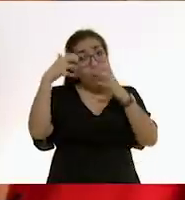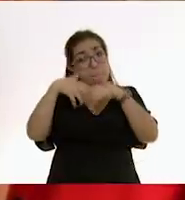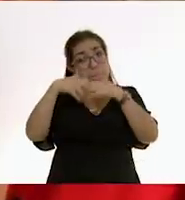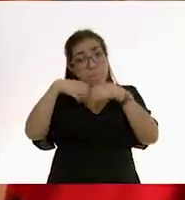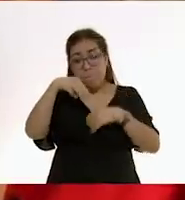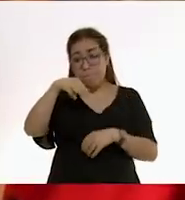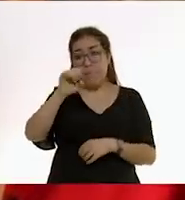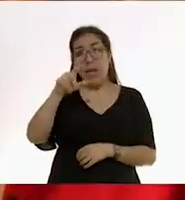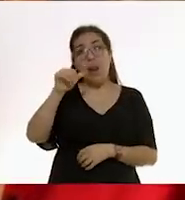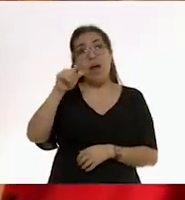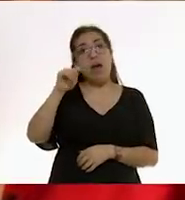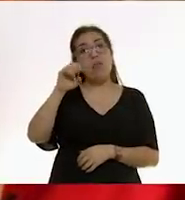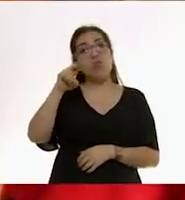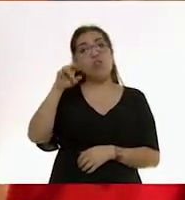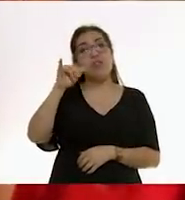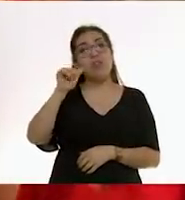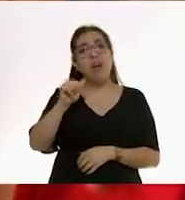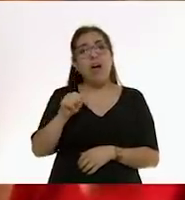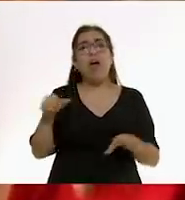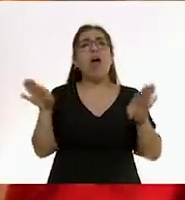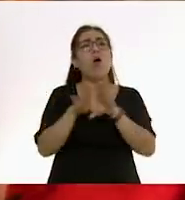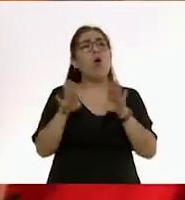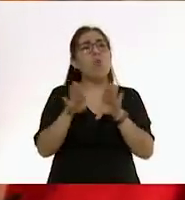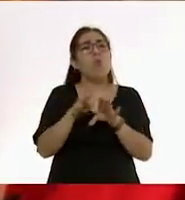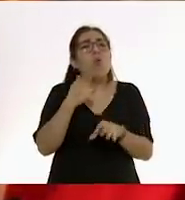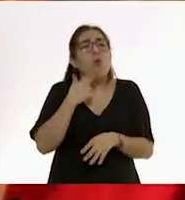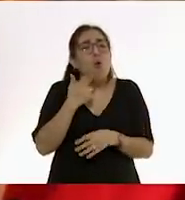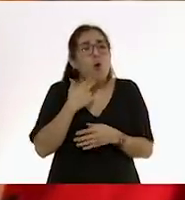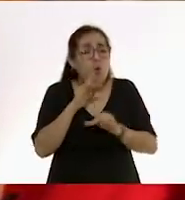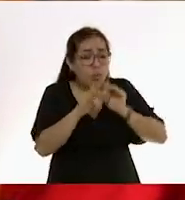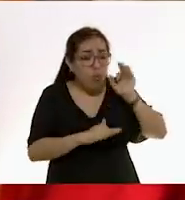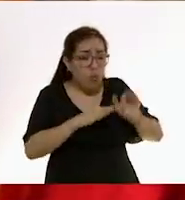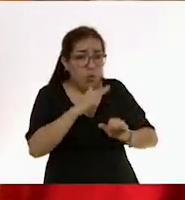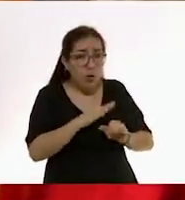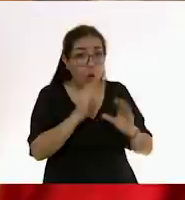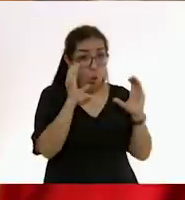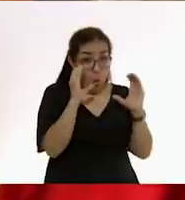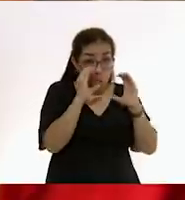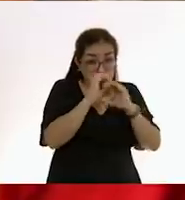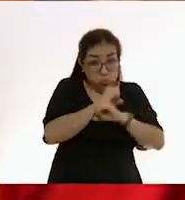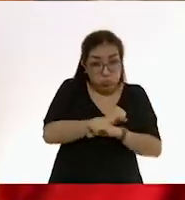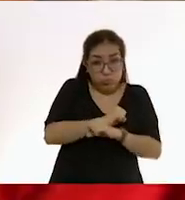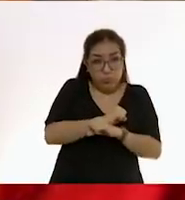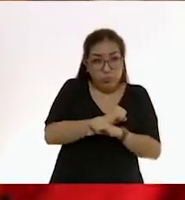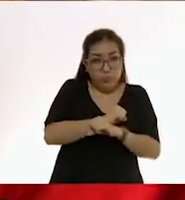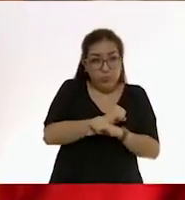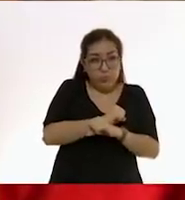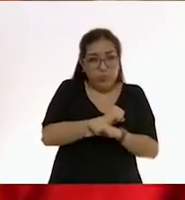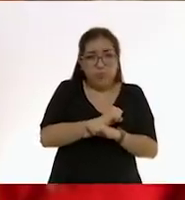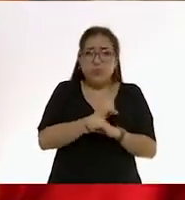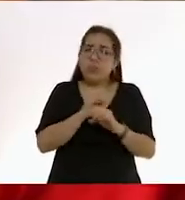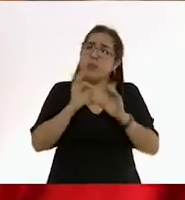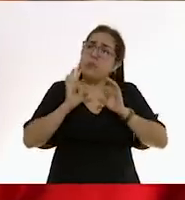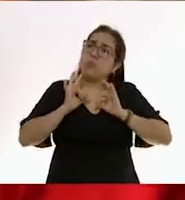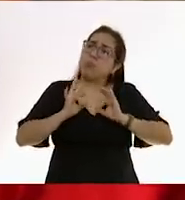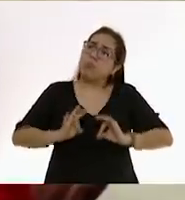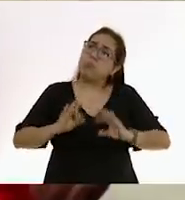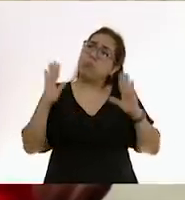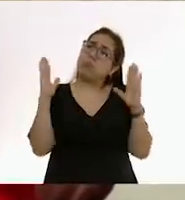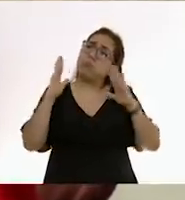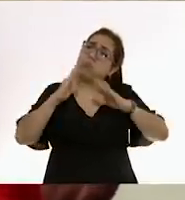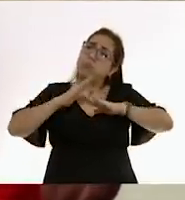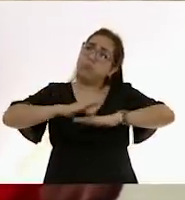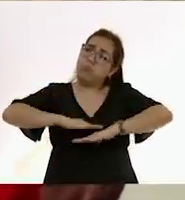La melatonina se secreta con dos condiciones bastante claras, obscuridad y relajación, oxitocina.